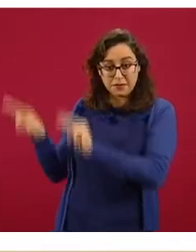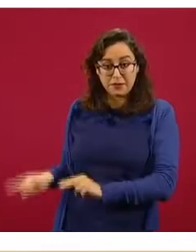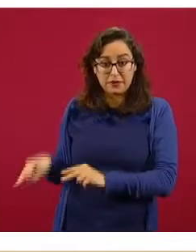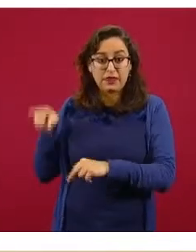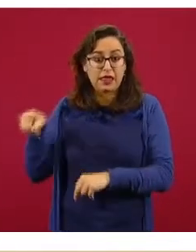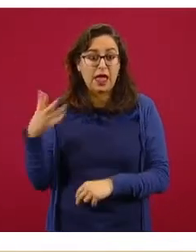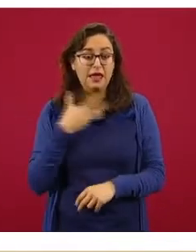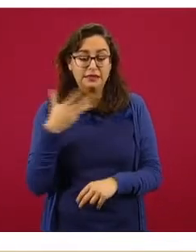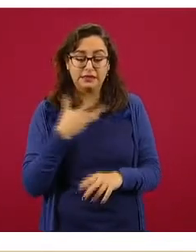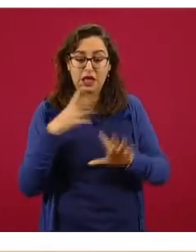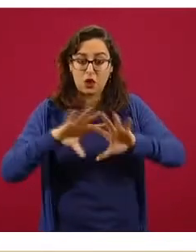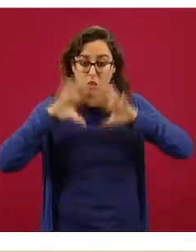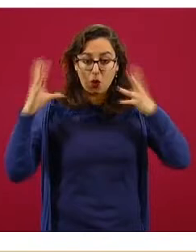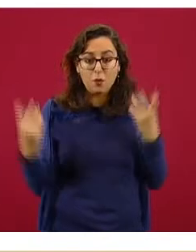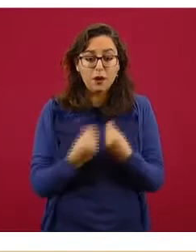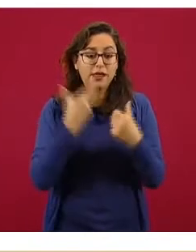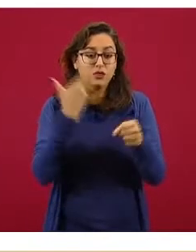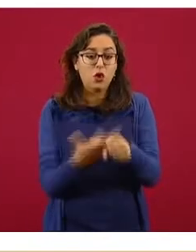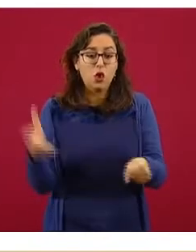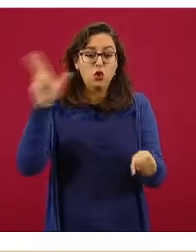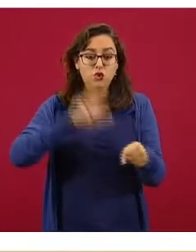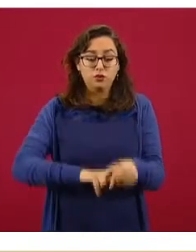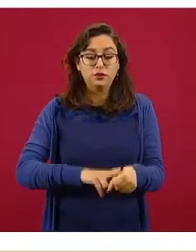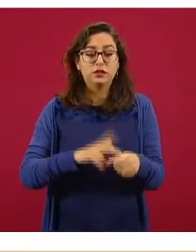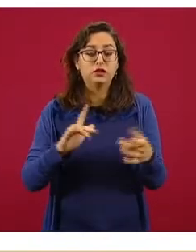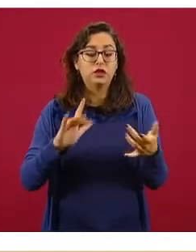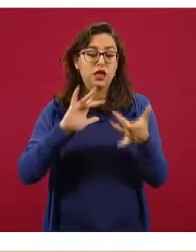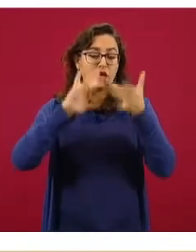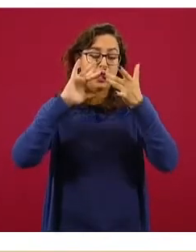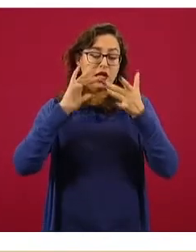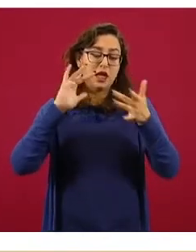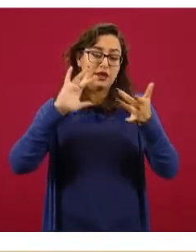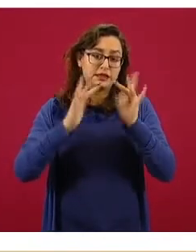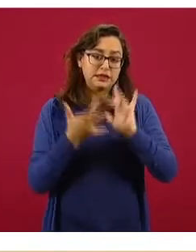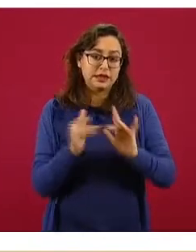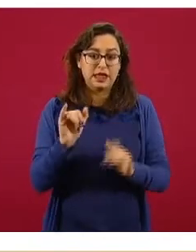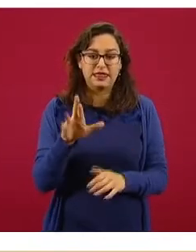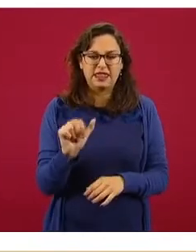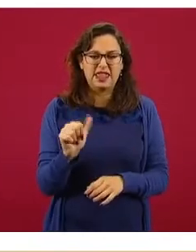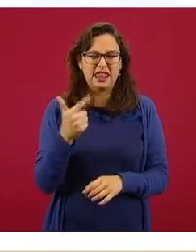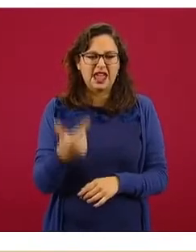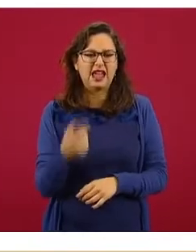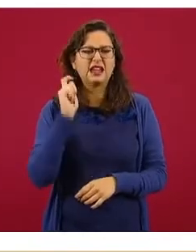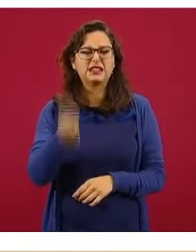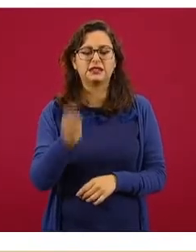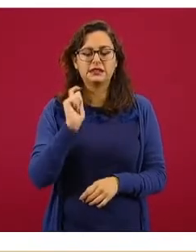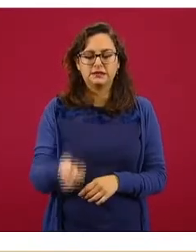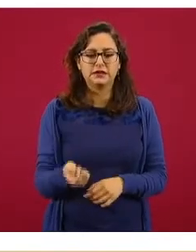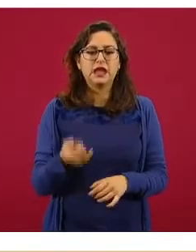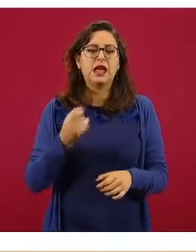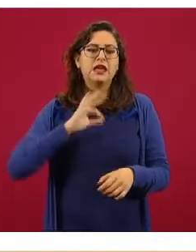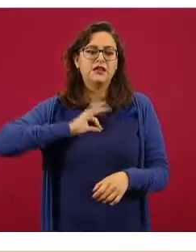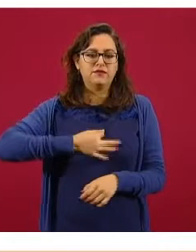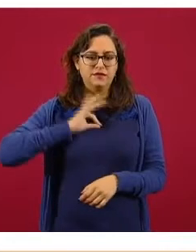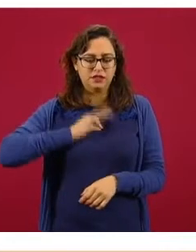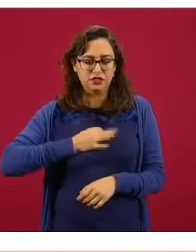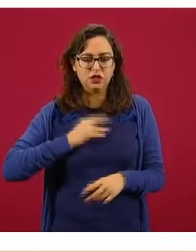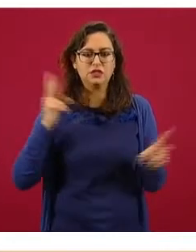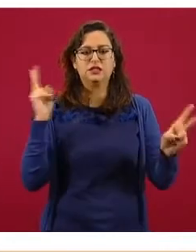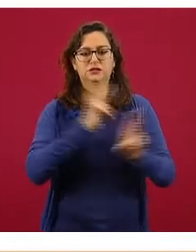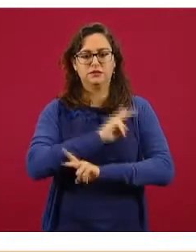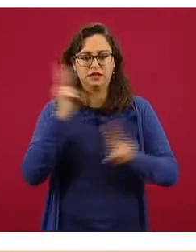las unidades médicas de la red IRAG. IRAG quiere decir infección respiratoria aguda grave. Llegamos a un máximo